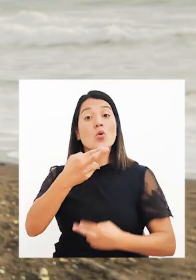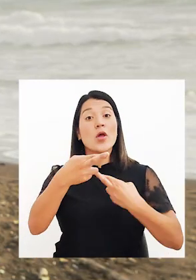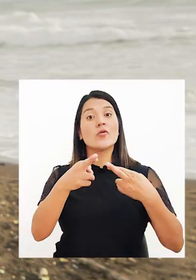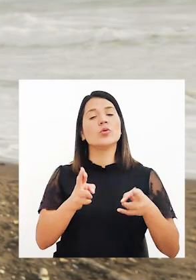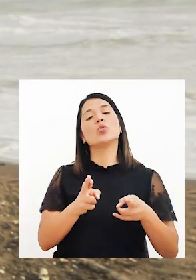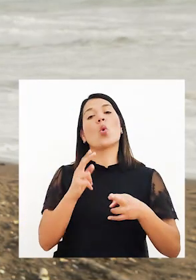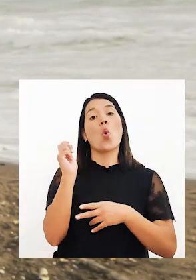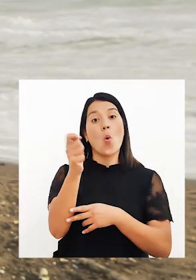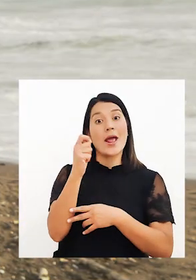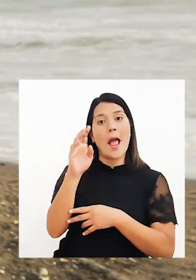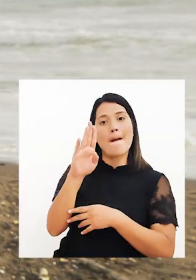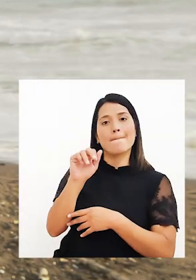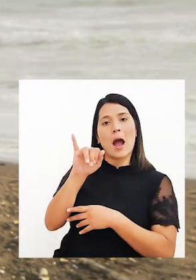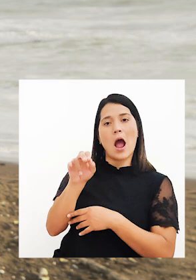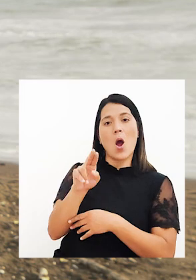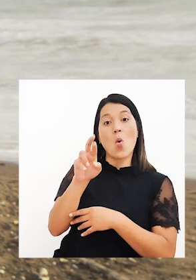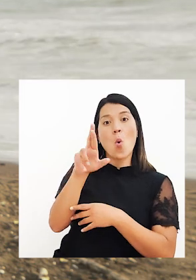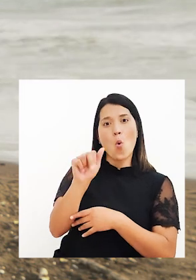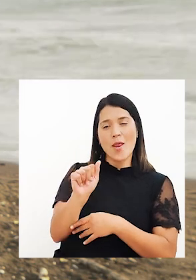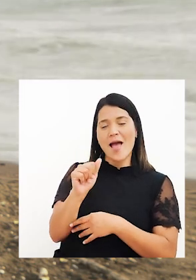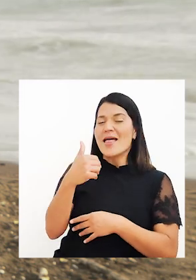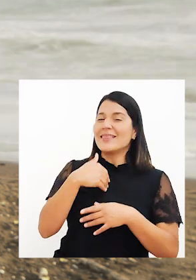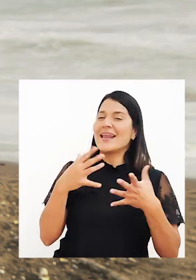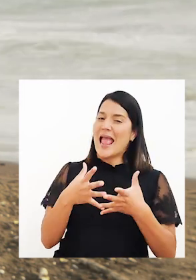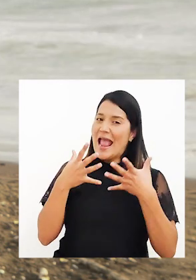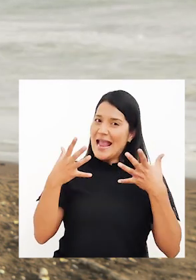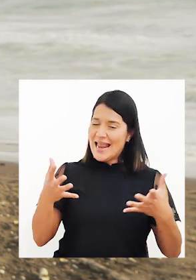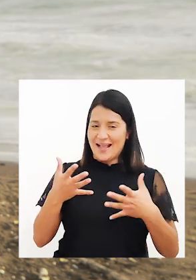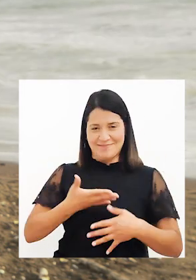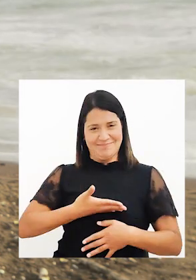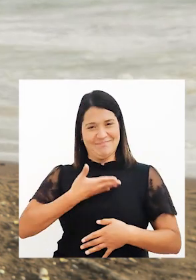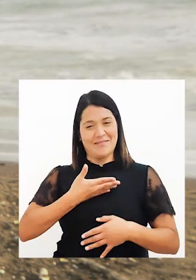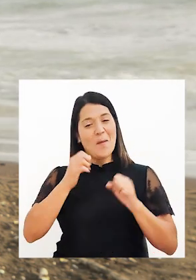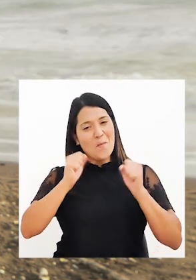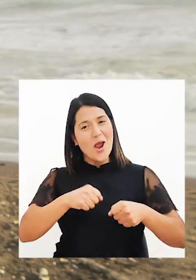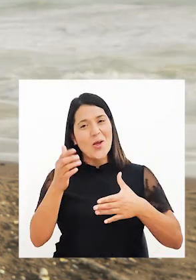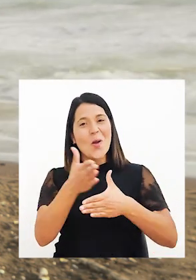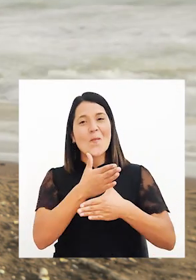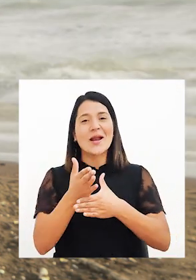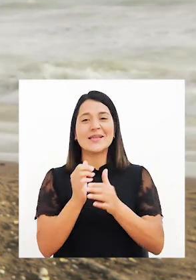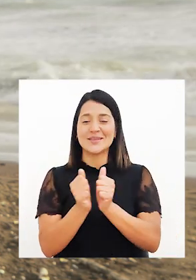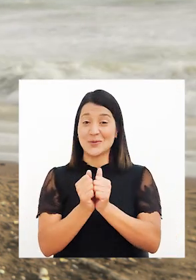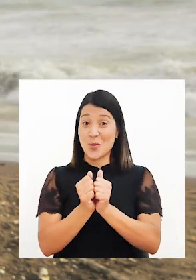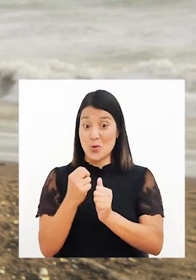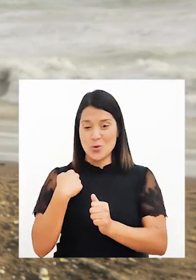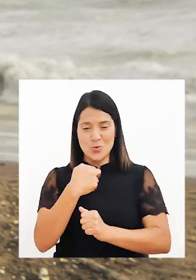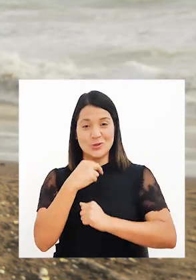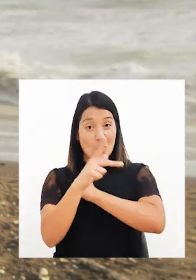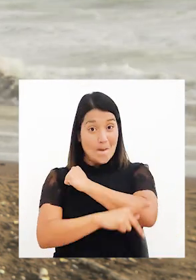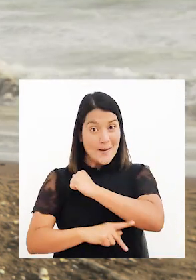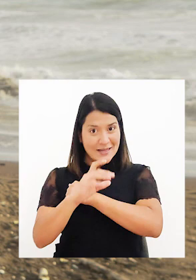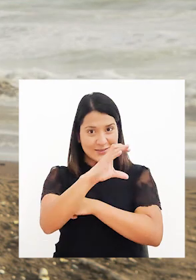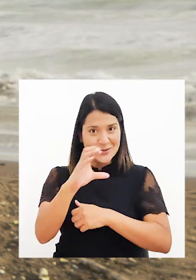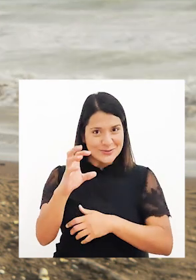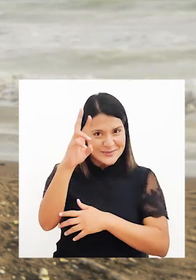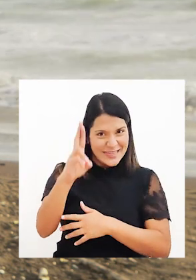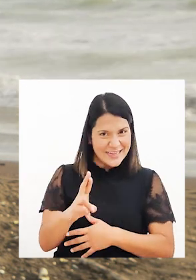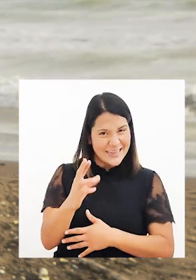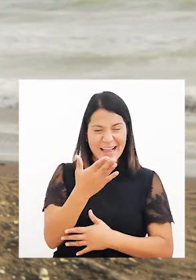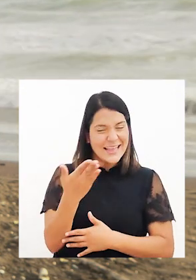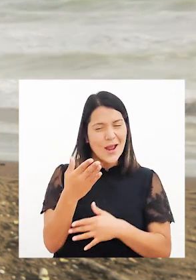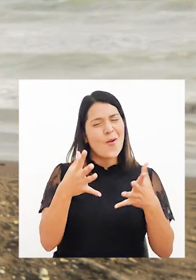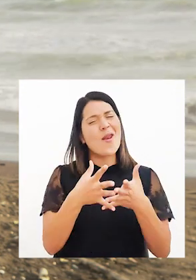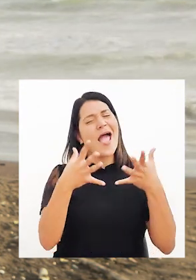de Guanacaste Bajura tiene el gran honor de compartir con todo nuestro país, Costa Rica, una de las